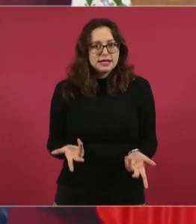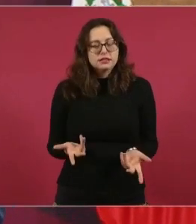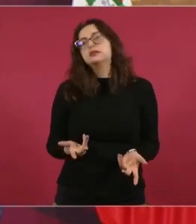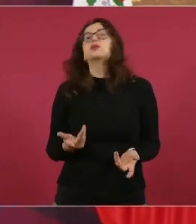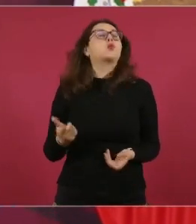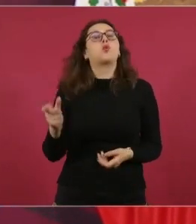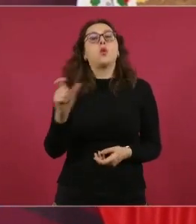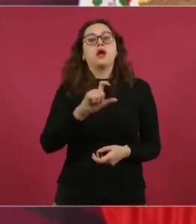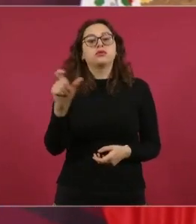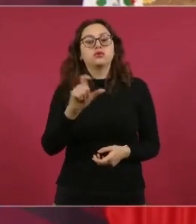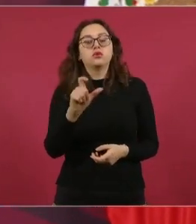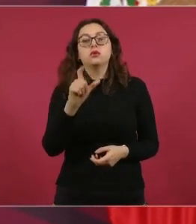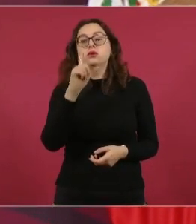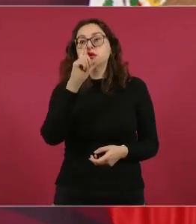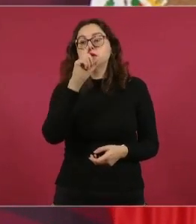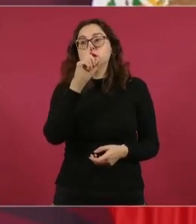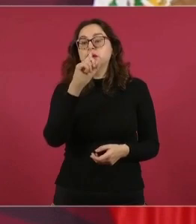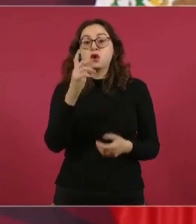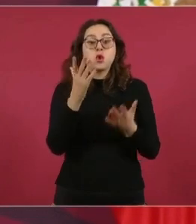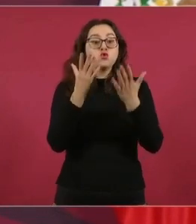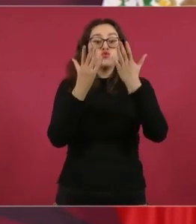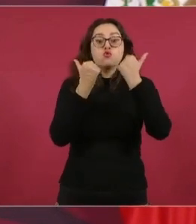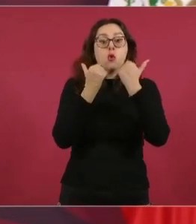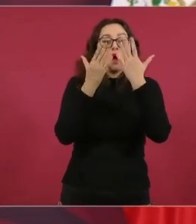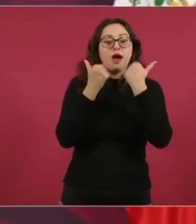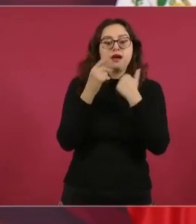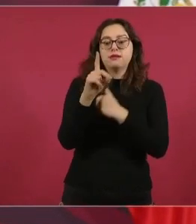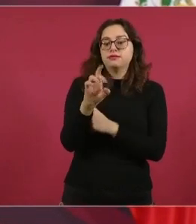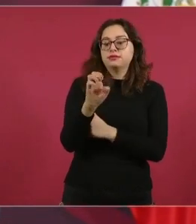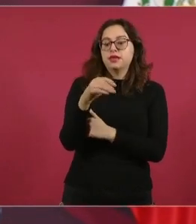no se mueve ni una hoja